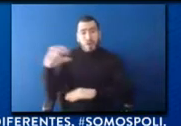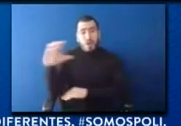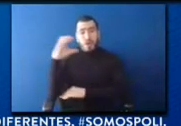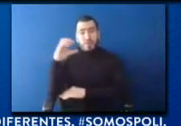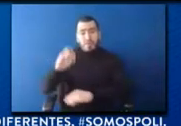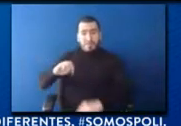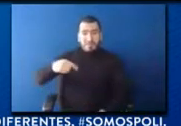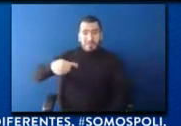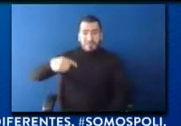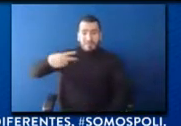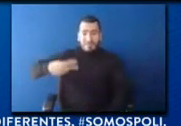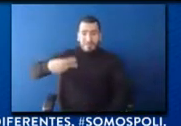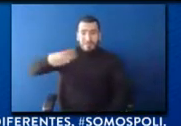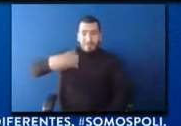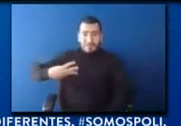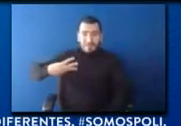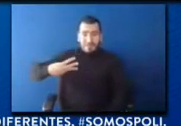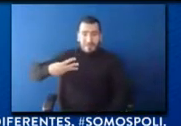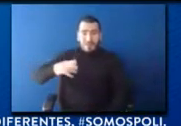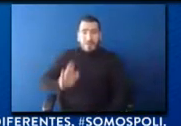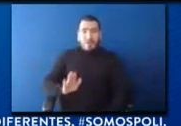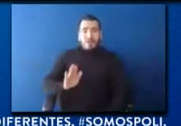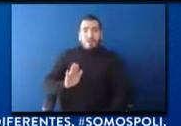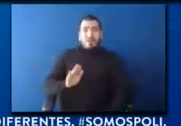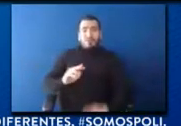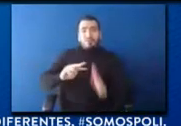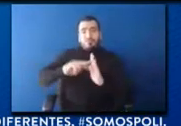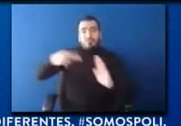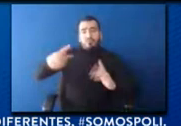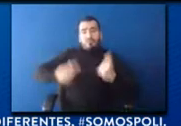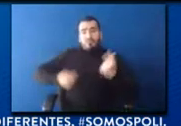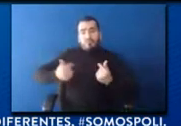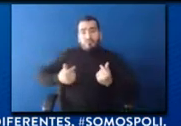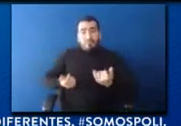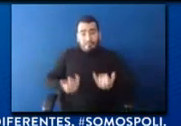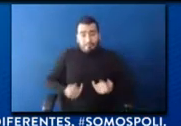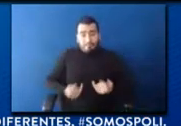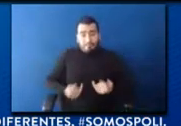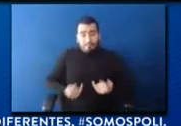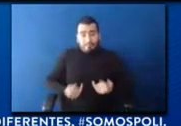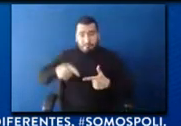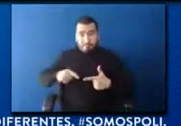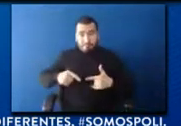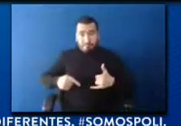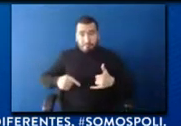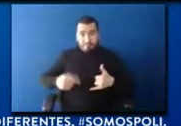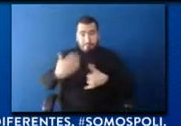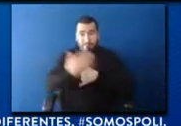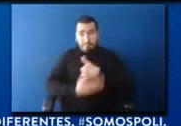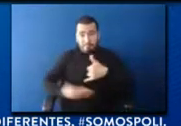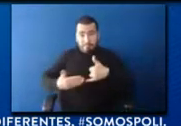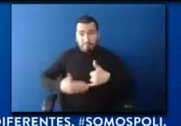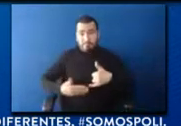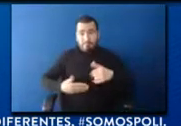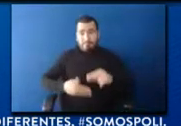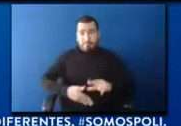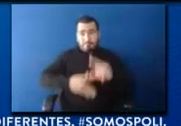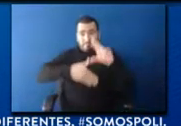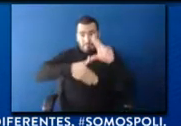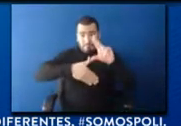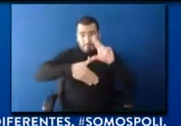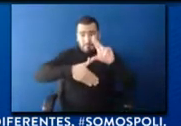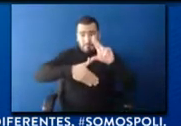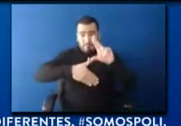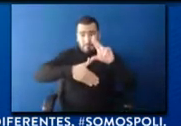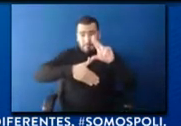complementar, director, esas estadísticas. Somos el primer país en la región de tracción de industria fintech. No existe en